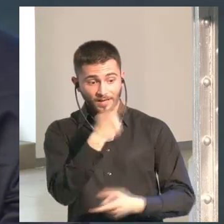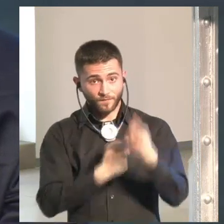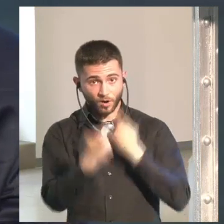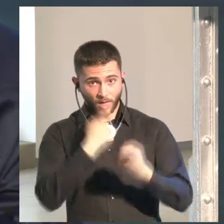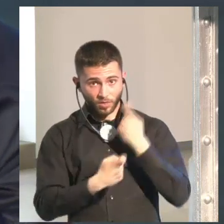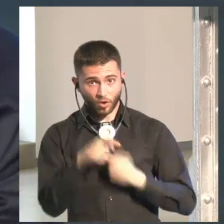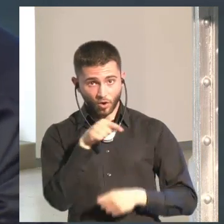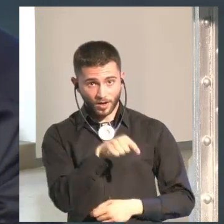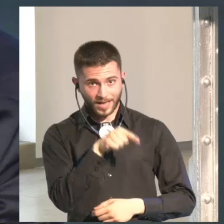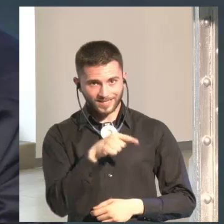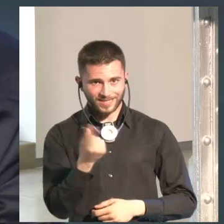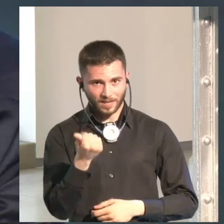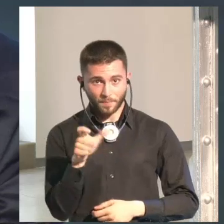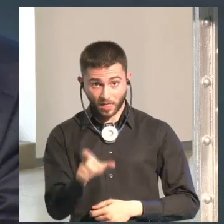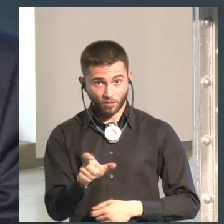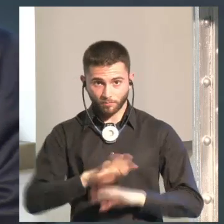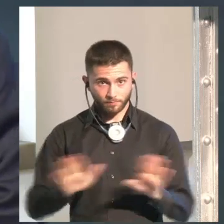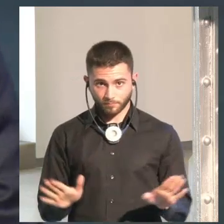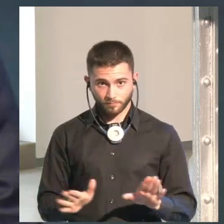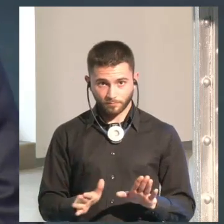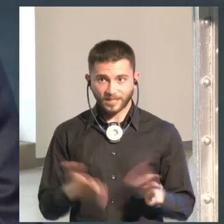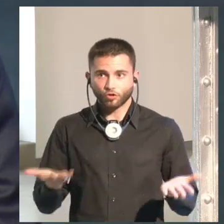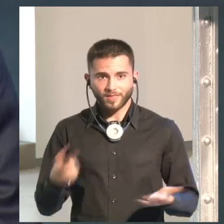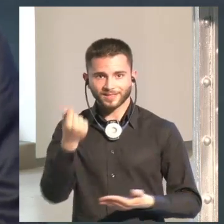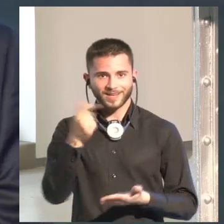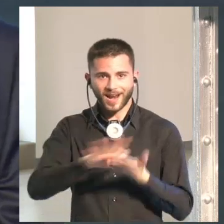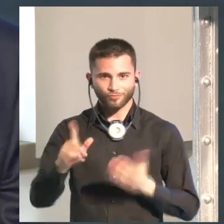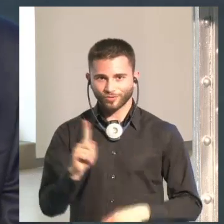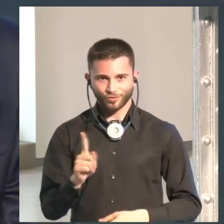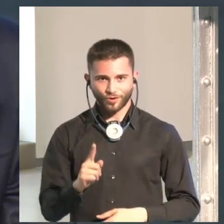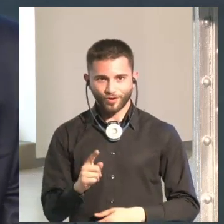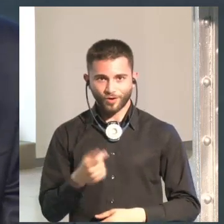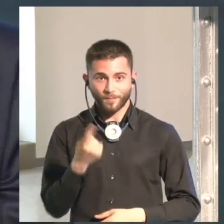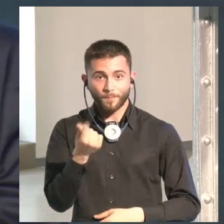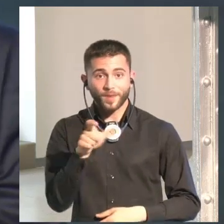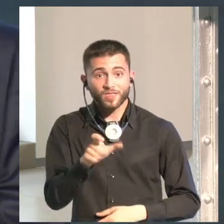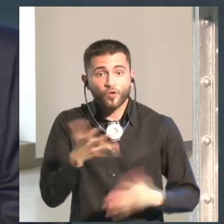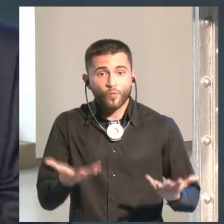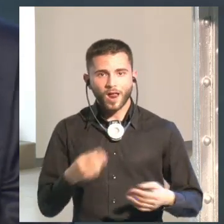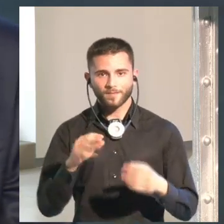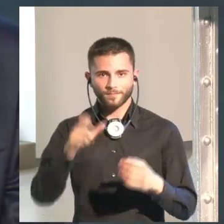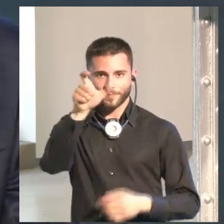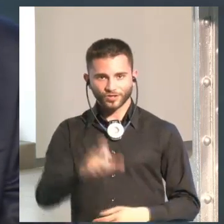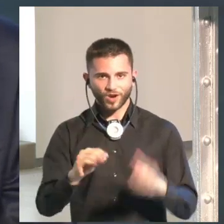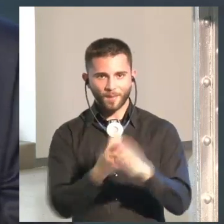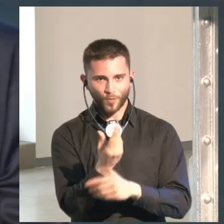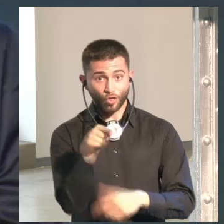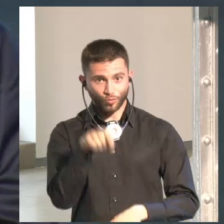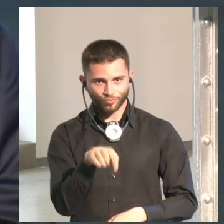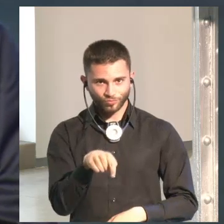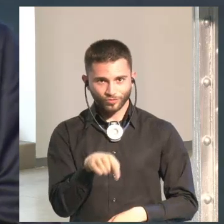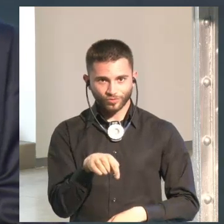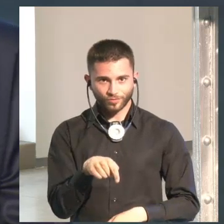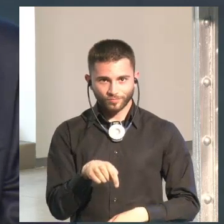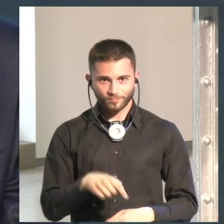información, ese es el precio, ¿verdad? Entonces no son gratuitos, ese es el precio, la persona es el producto. Por eso de ahí viene